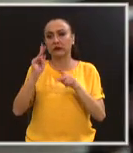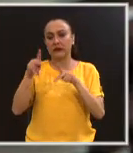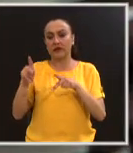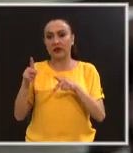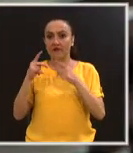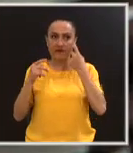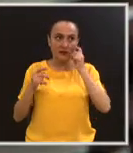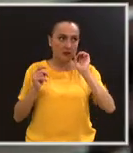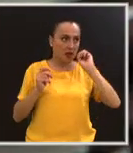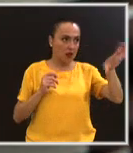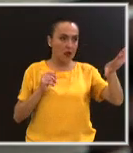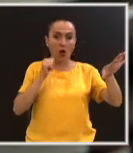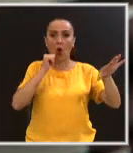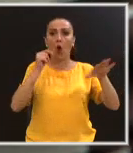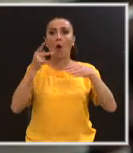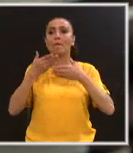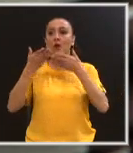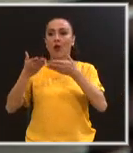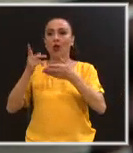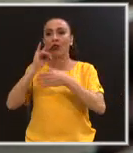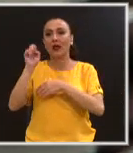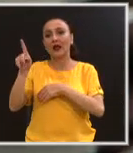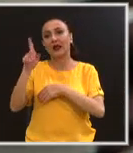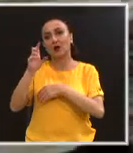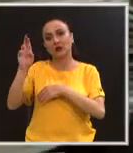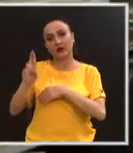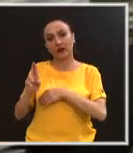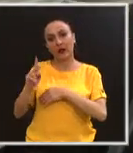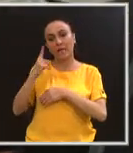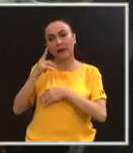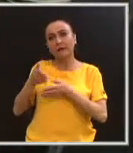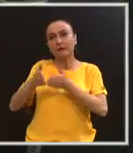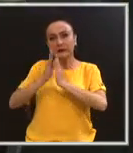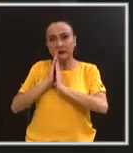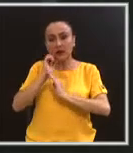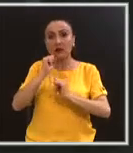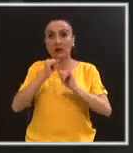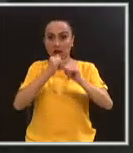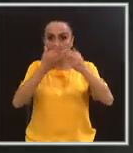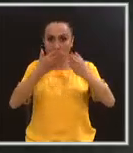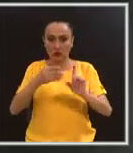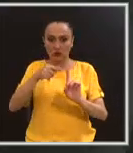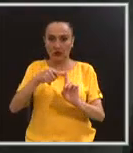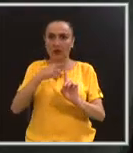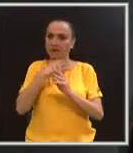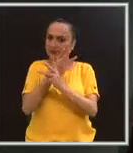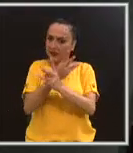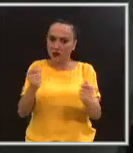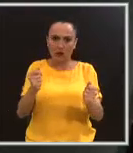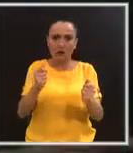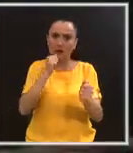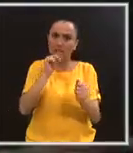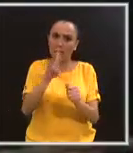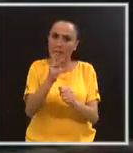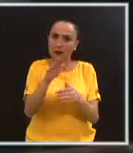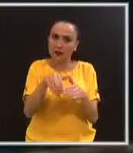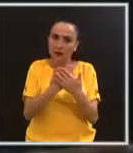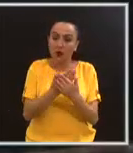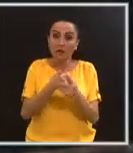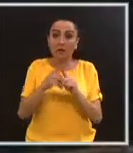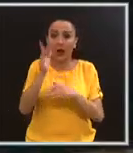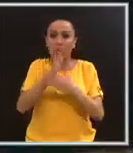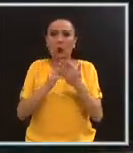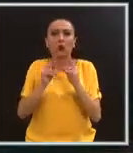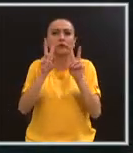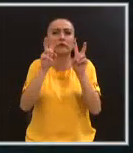fiscalía o a la procuraduría general de la república ante la petición del denunciante de disolver la unión matrimonial ante alguna